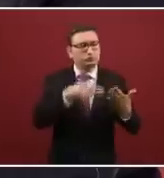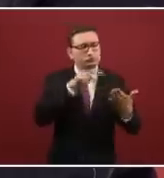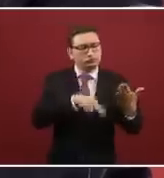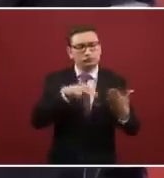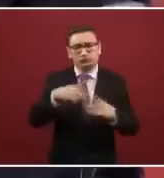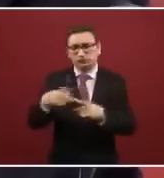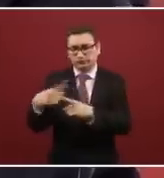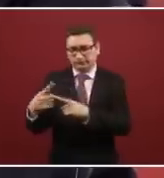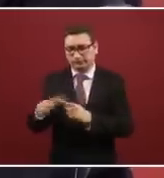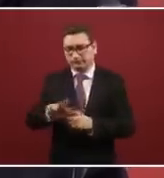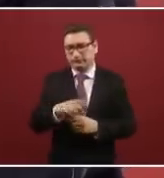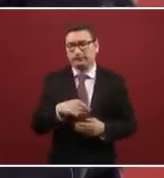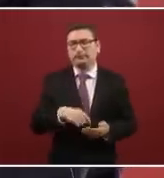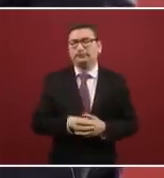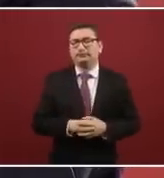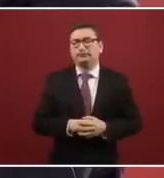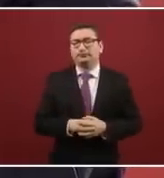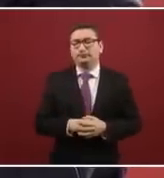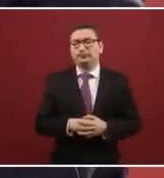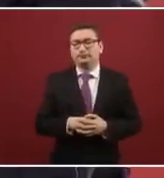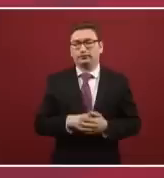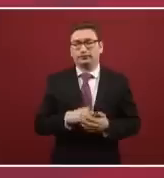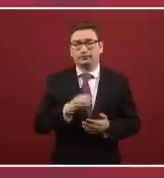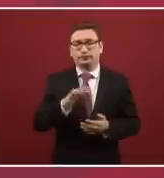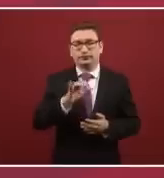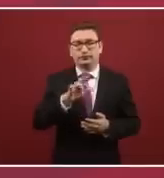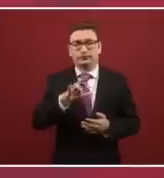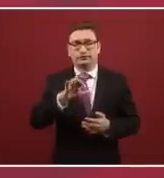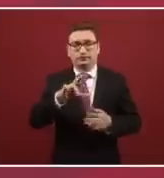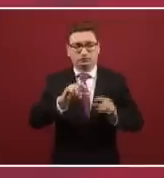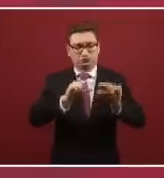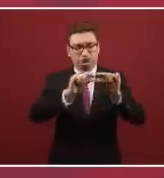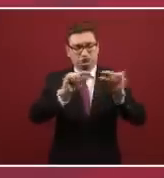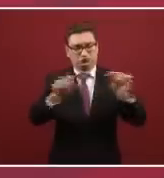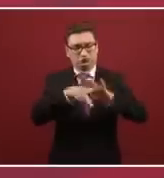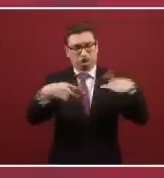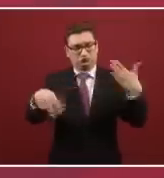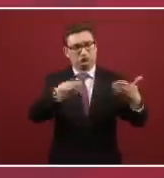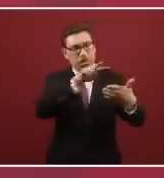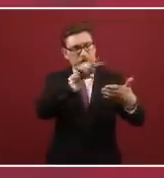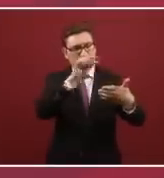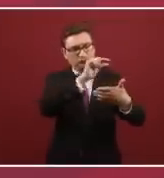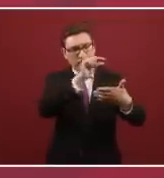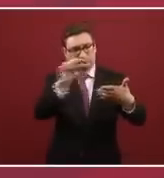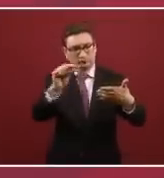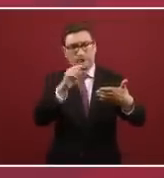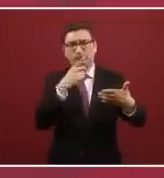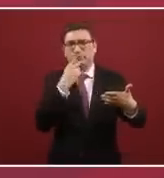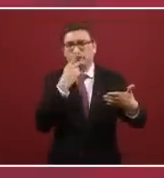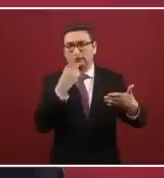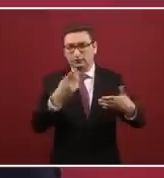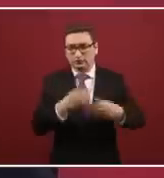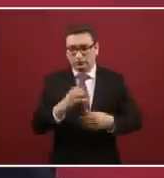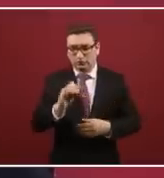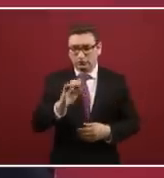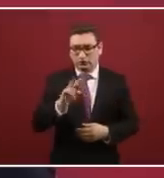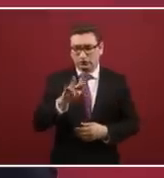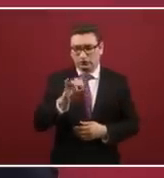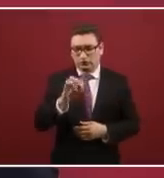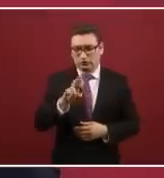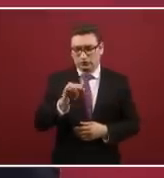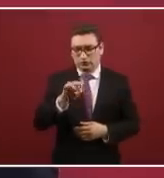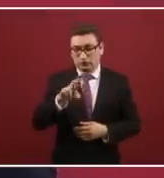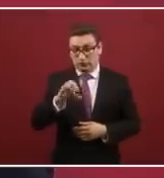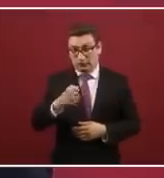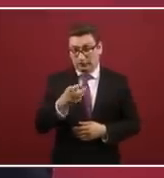Dice la cabeza de la nota, dice Octavio Romero,